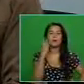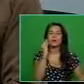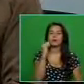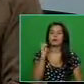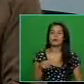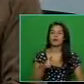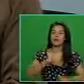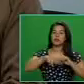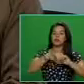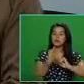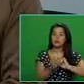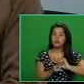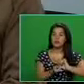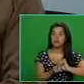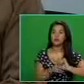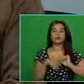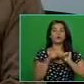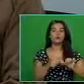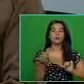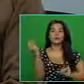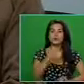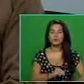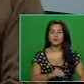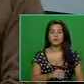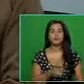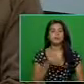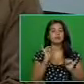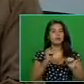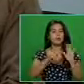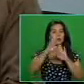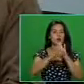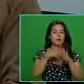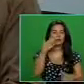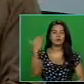vamos a continuar con más de este programa el día de hoy.